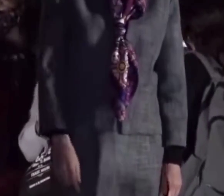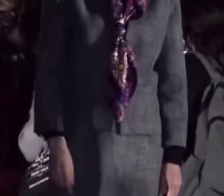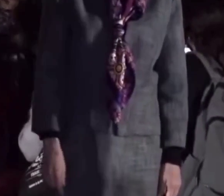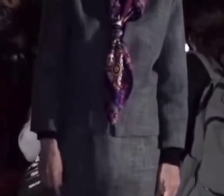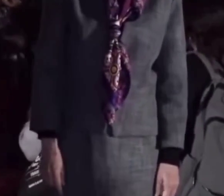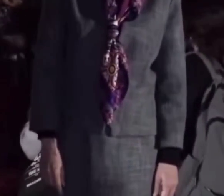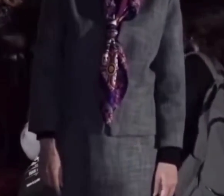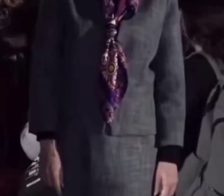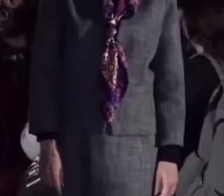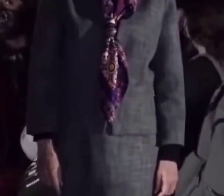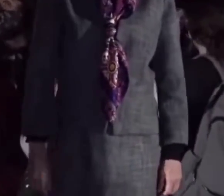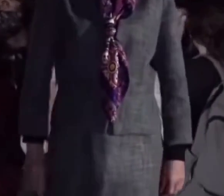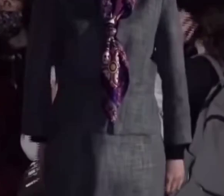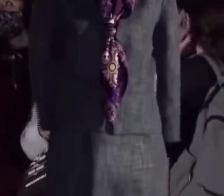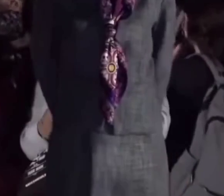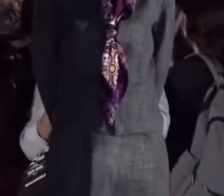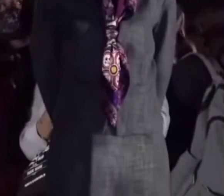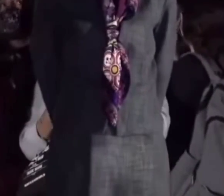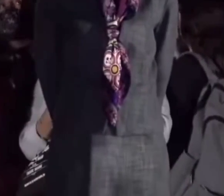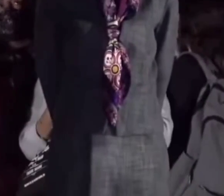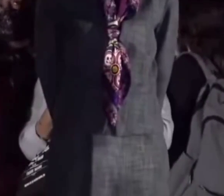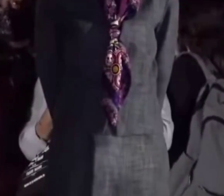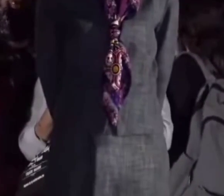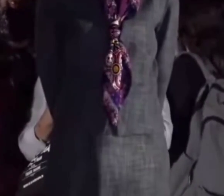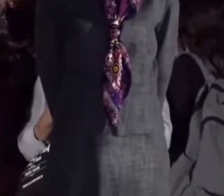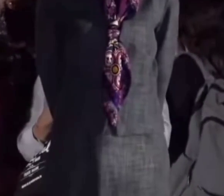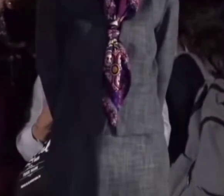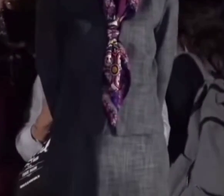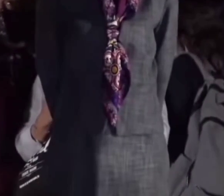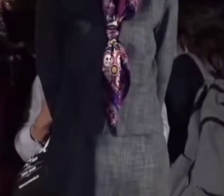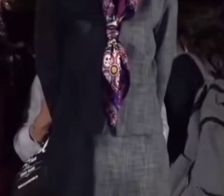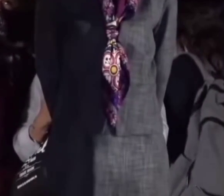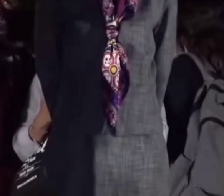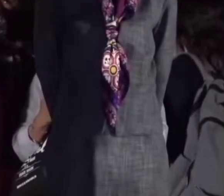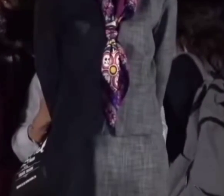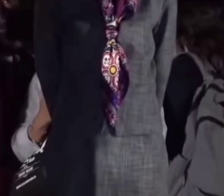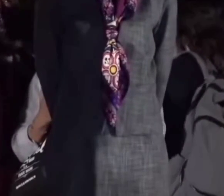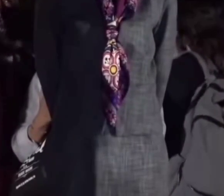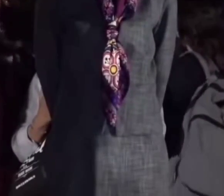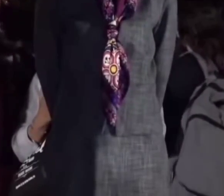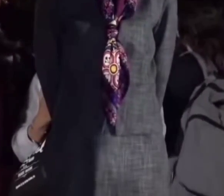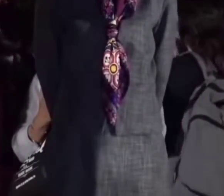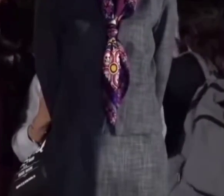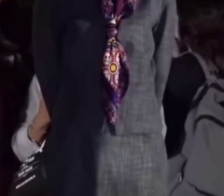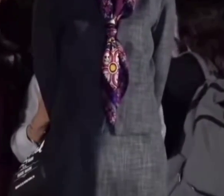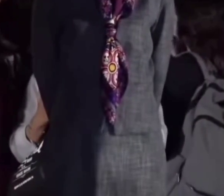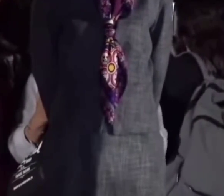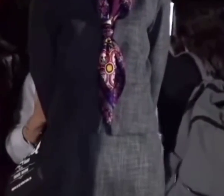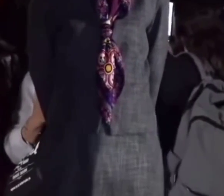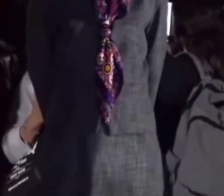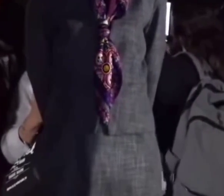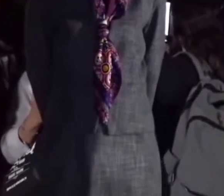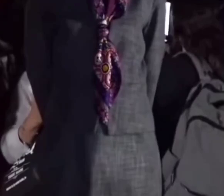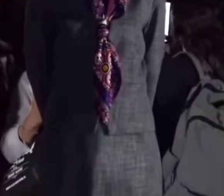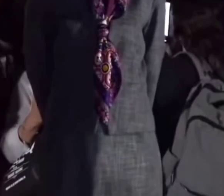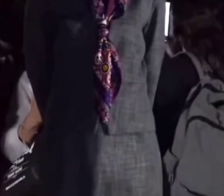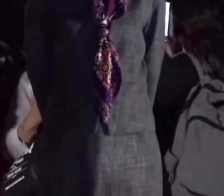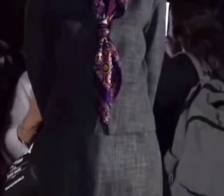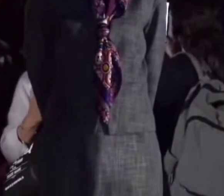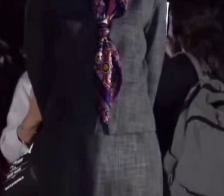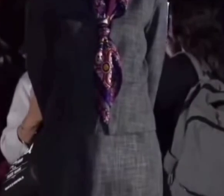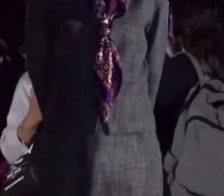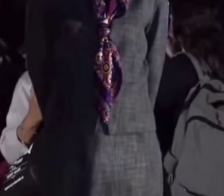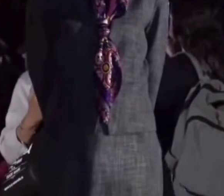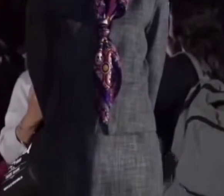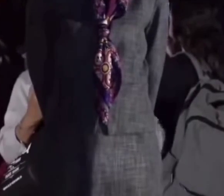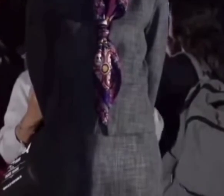México, que parte de Mesoamérica para el mundo y que se vuelve tradicional para las Navidades. Pero en realidad es parte